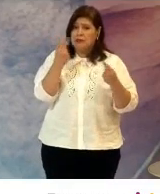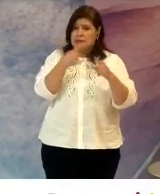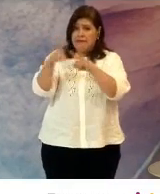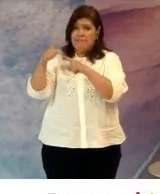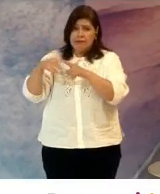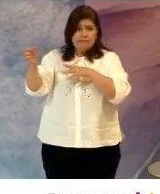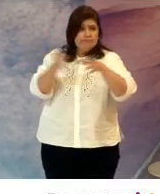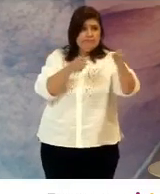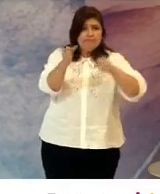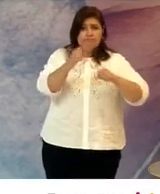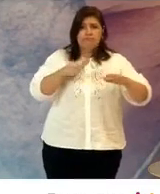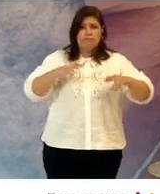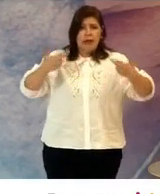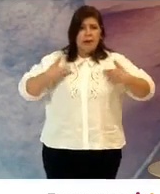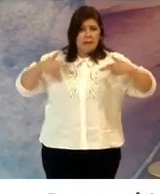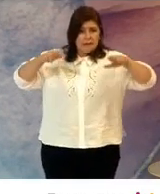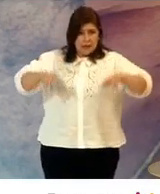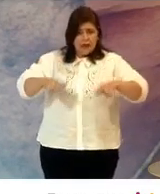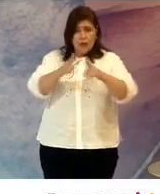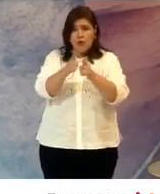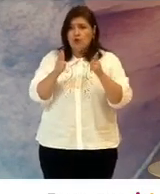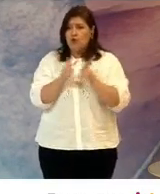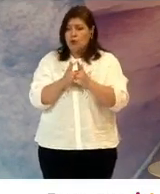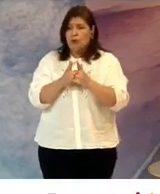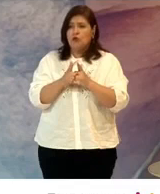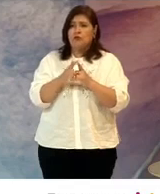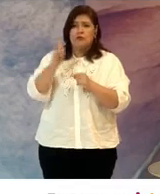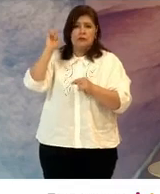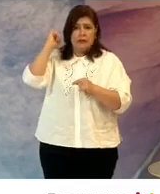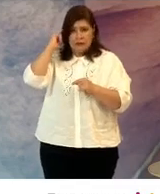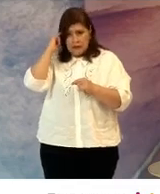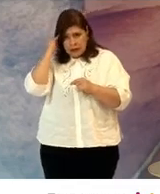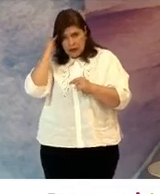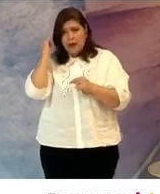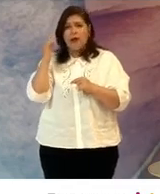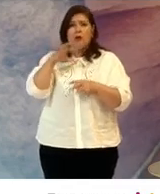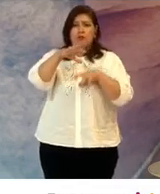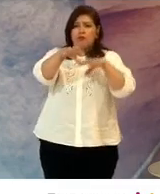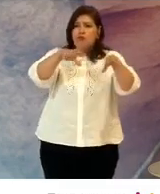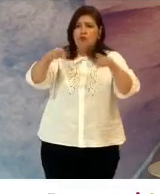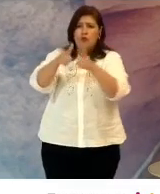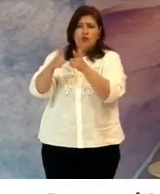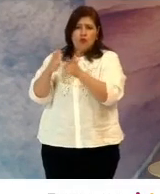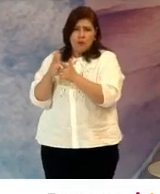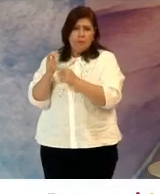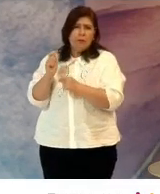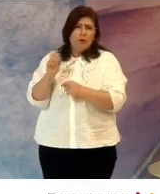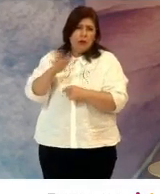representantes de grupos indígenas, de sectores públicos. Realmente